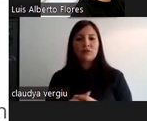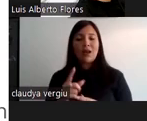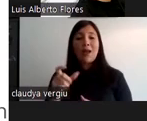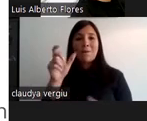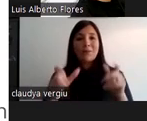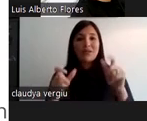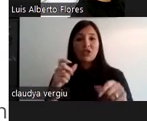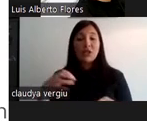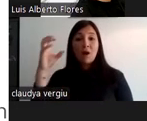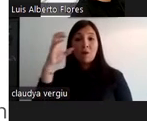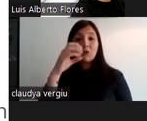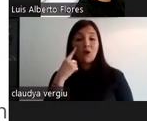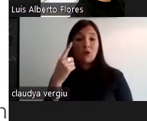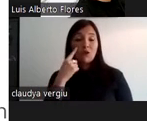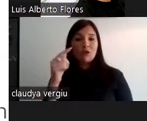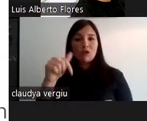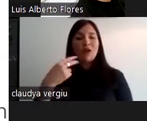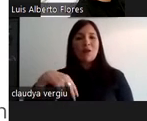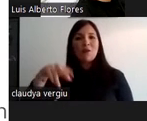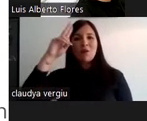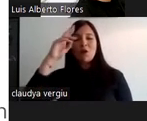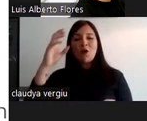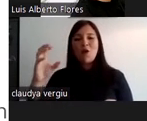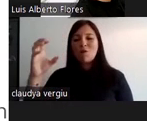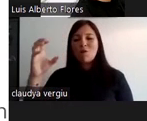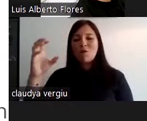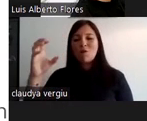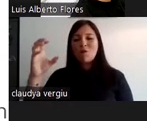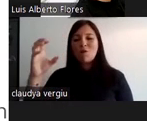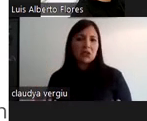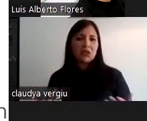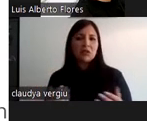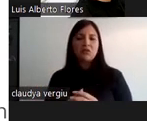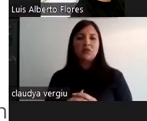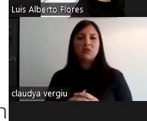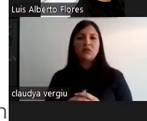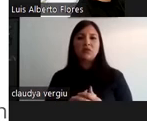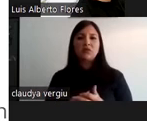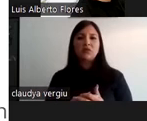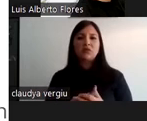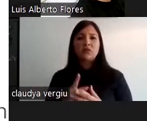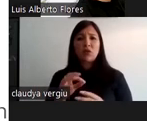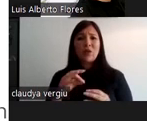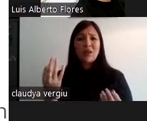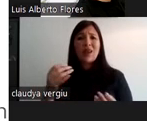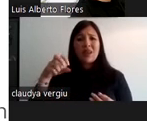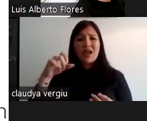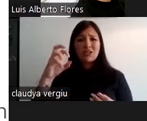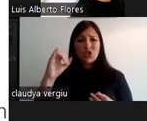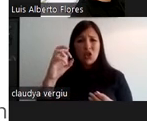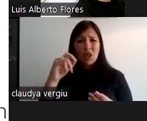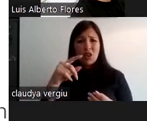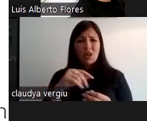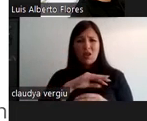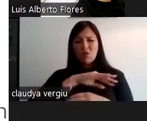todavía conocer nuestro país redescubrir nuestro Perú que no es solo un tema este nacional esto se